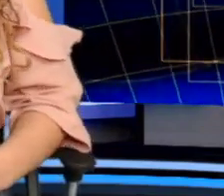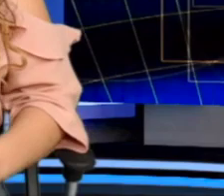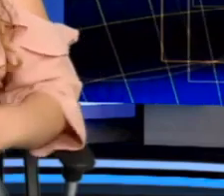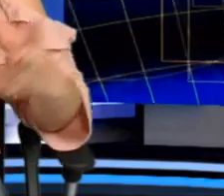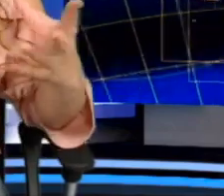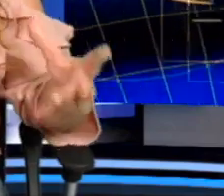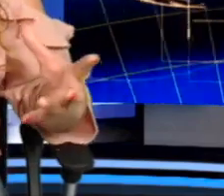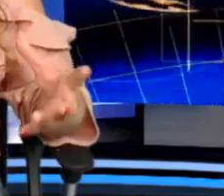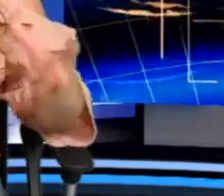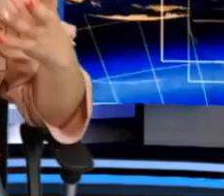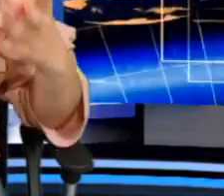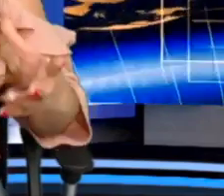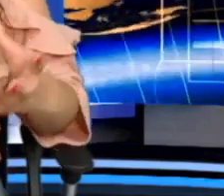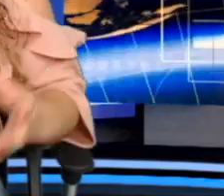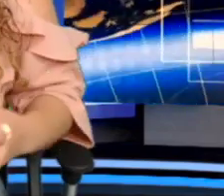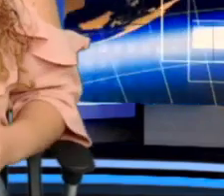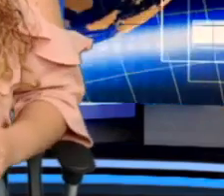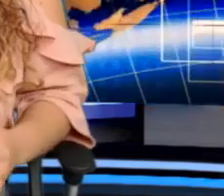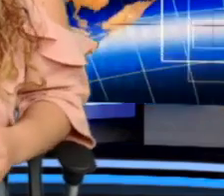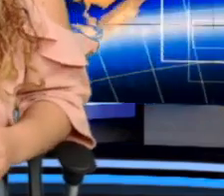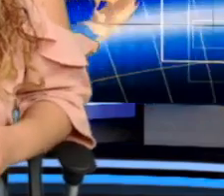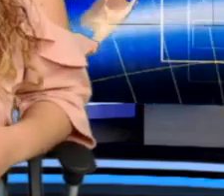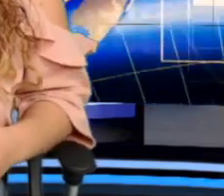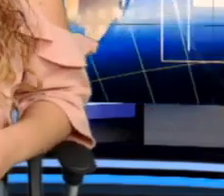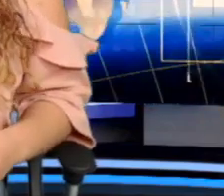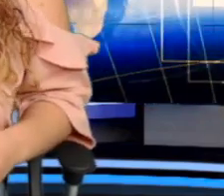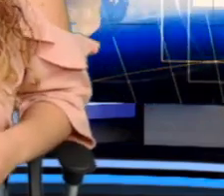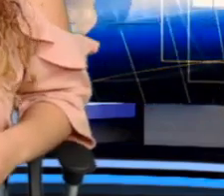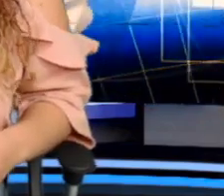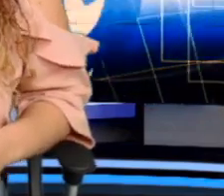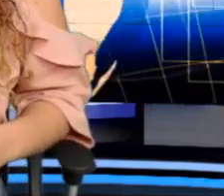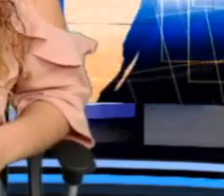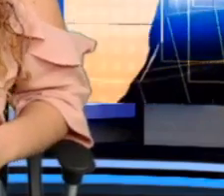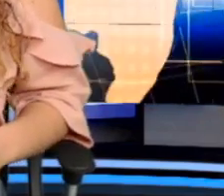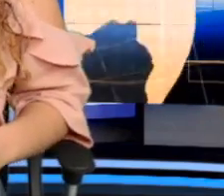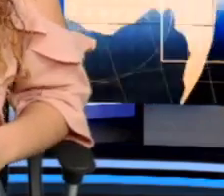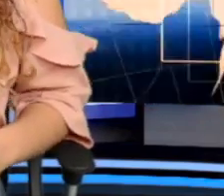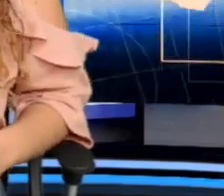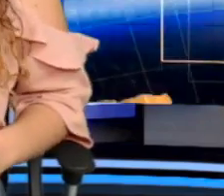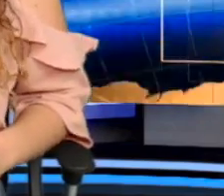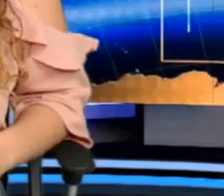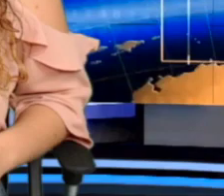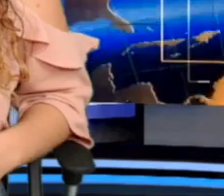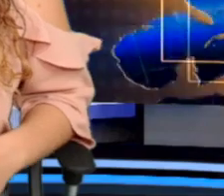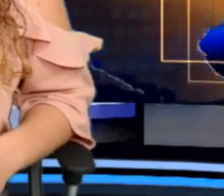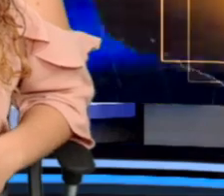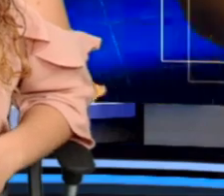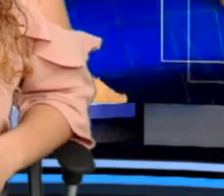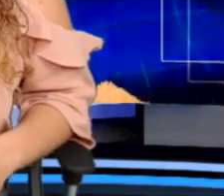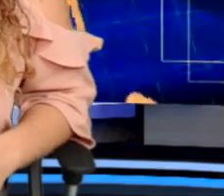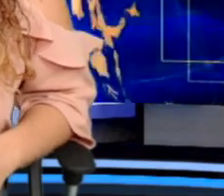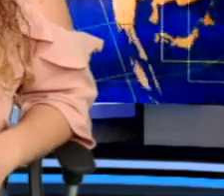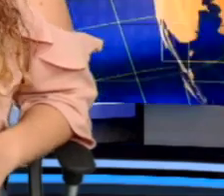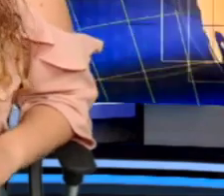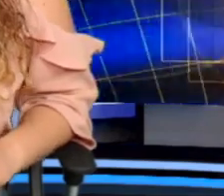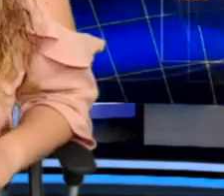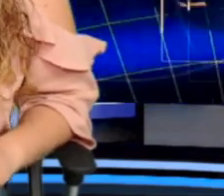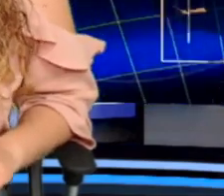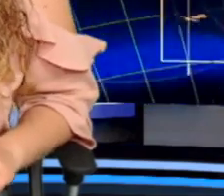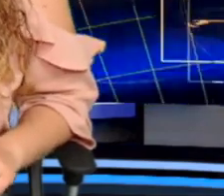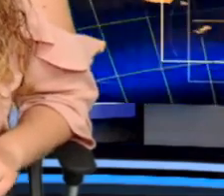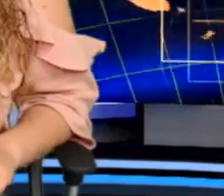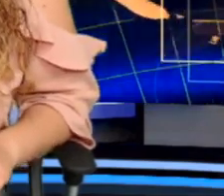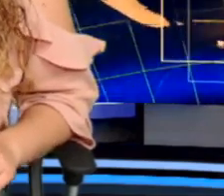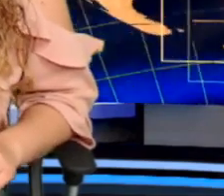que hay una situación crítica y alarmante que se está viviendo en Chihuahua, pero Javier Corral está más concentrado